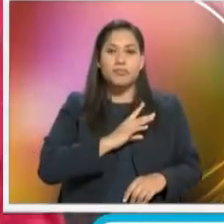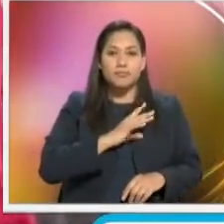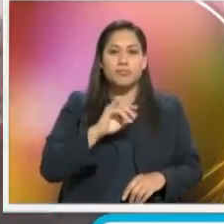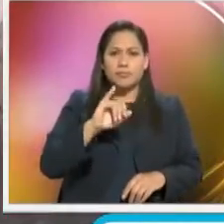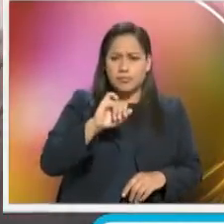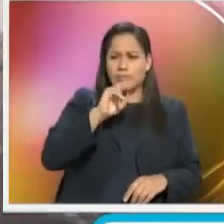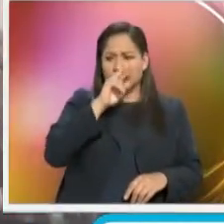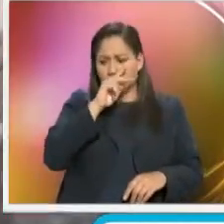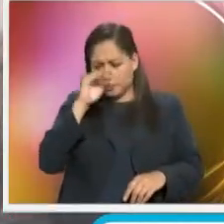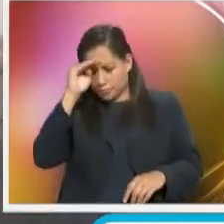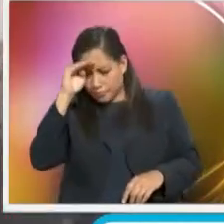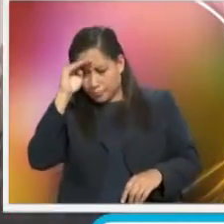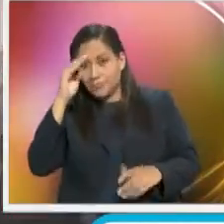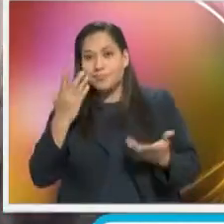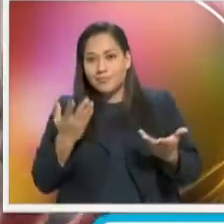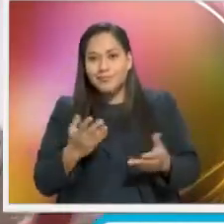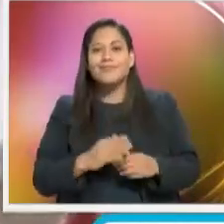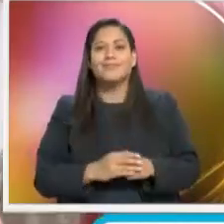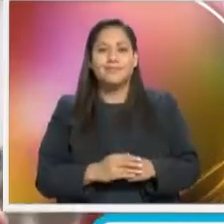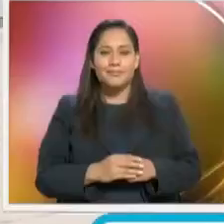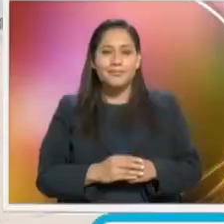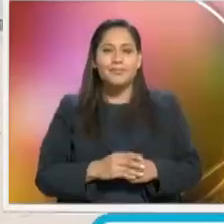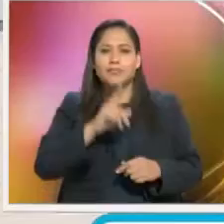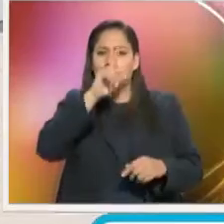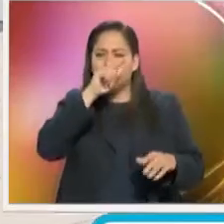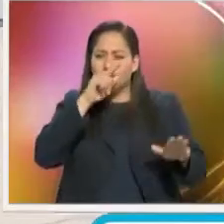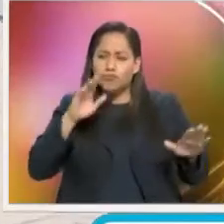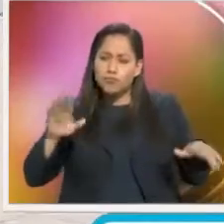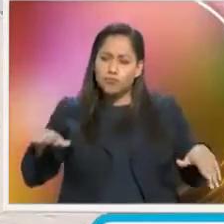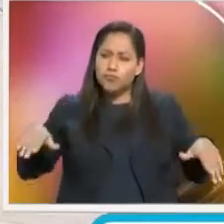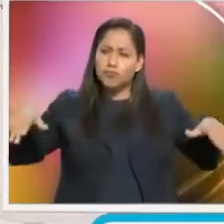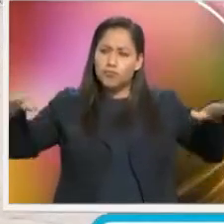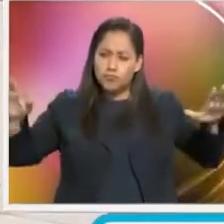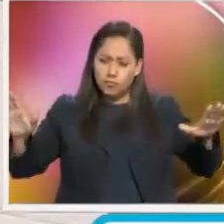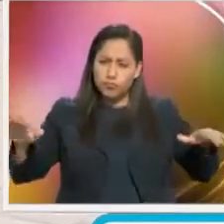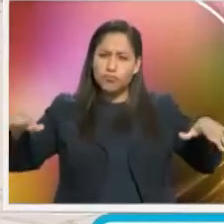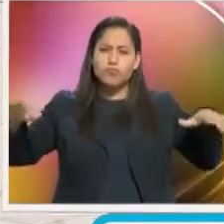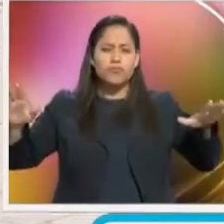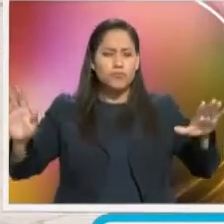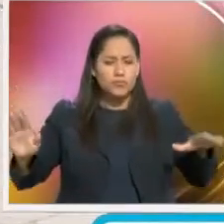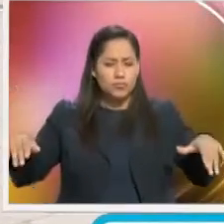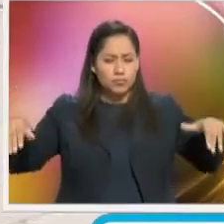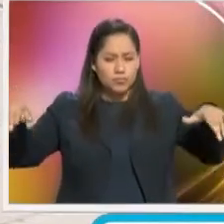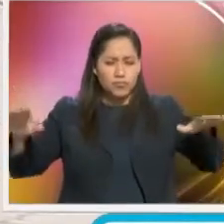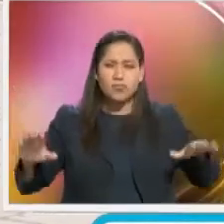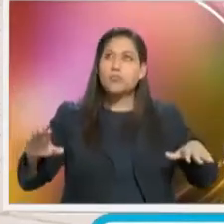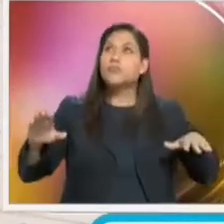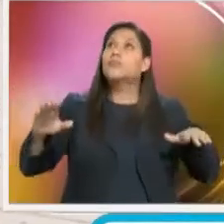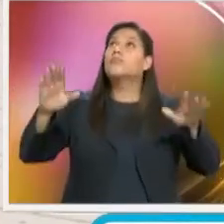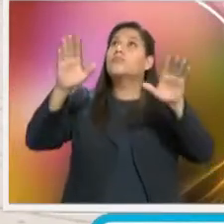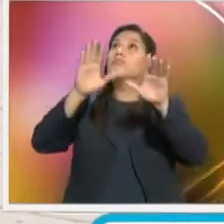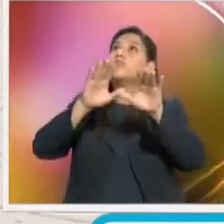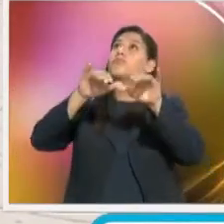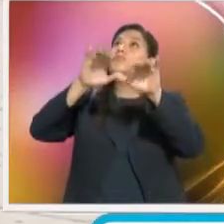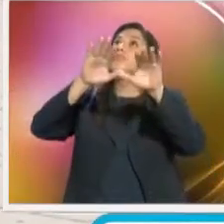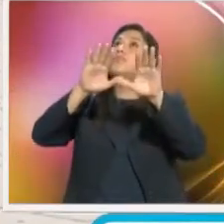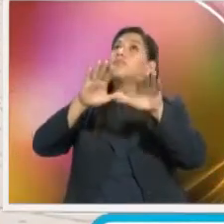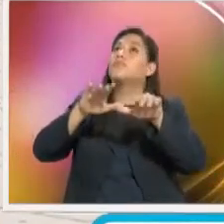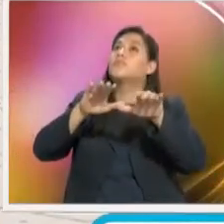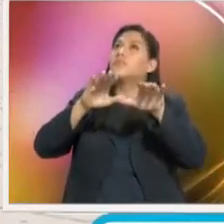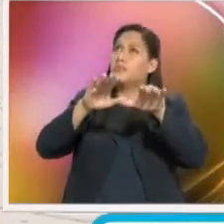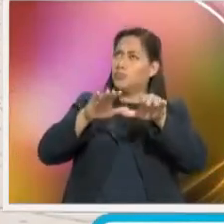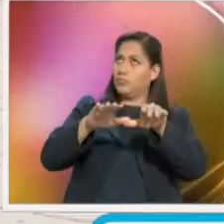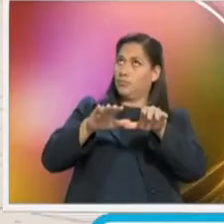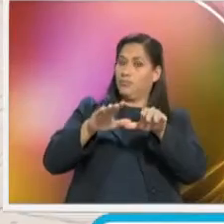sí inquietud. Se trató de un gorrión de buen tamaño que bajó y le habló a Daniela. Daniela quedó un